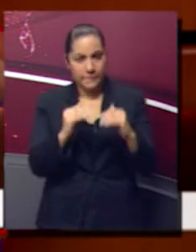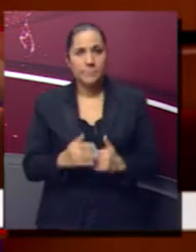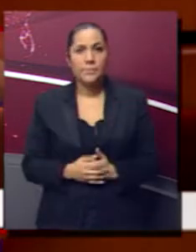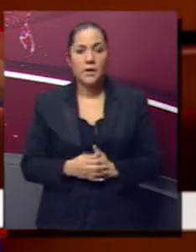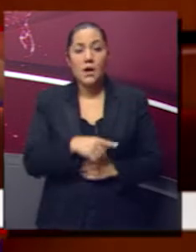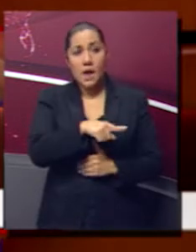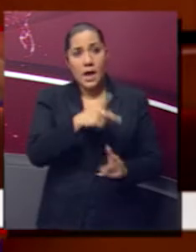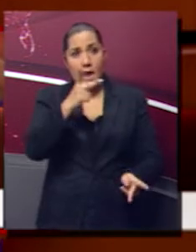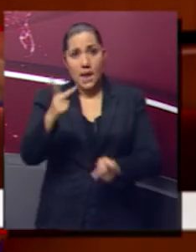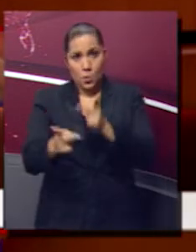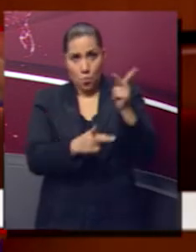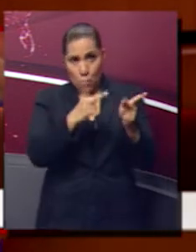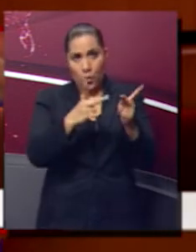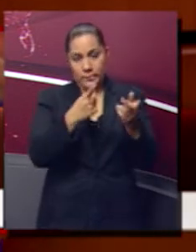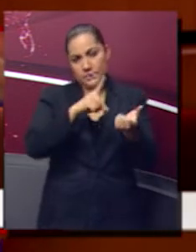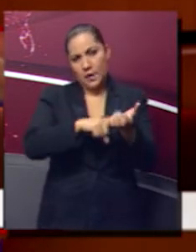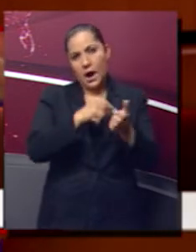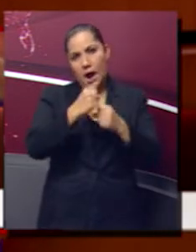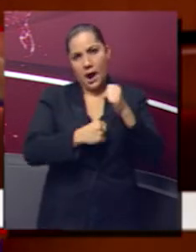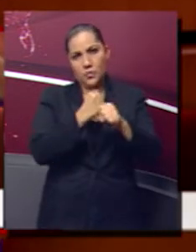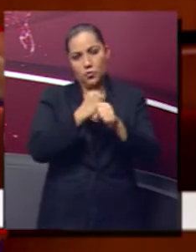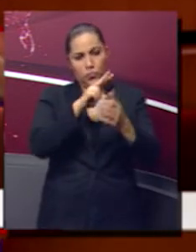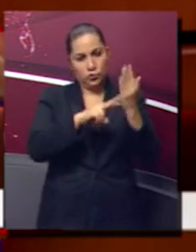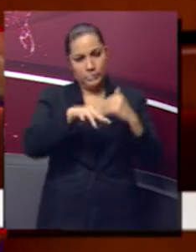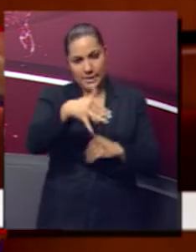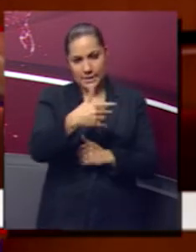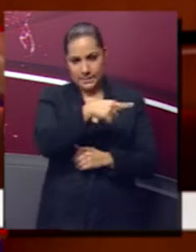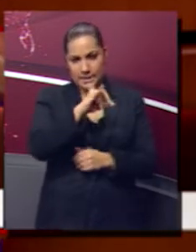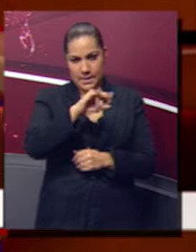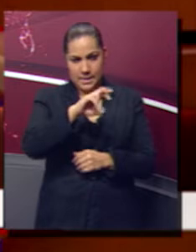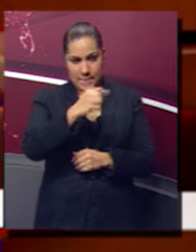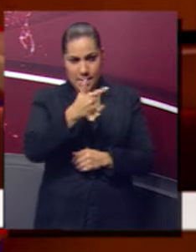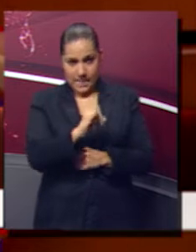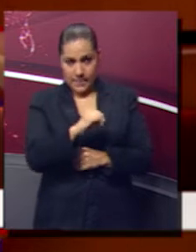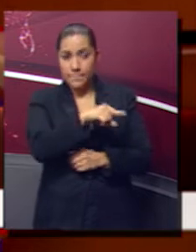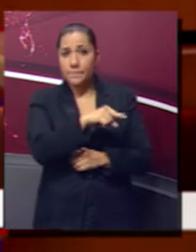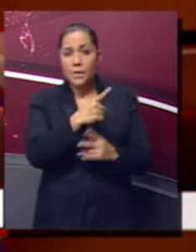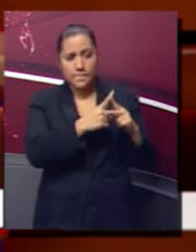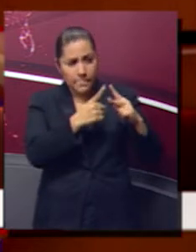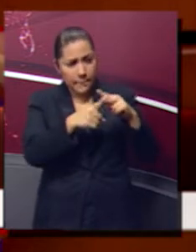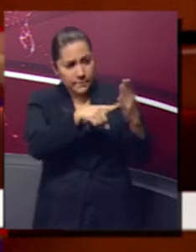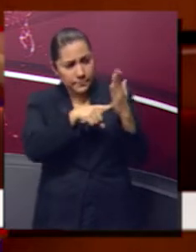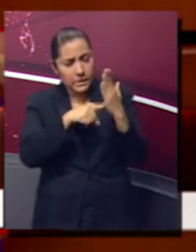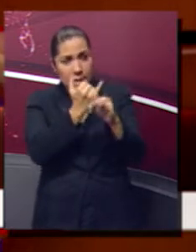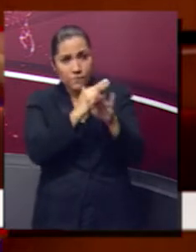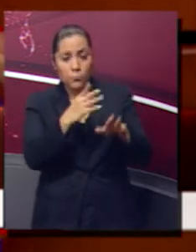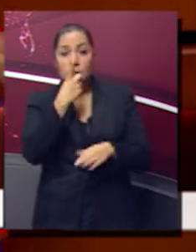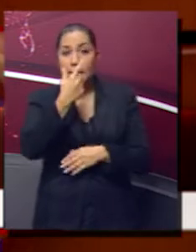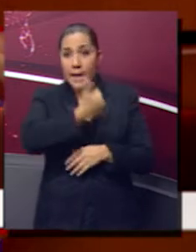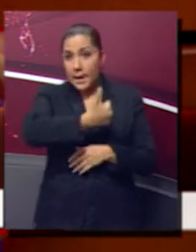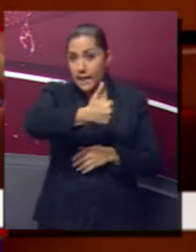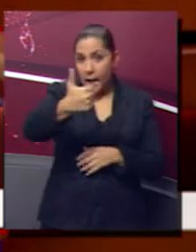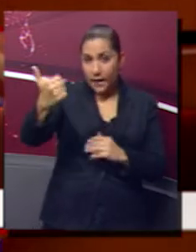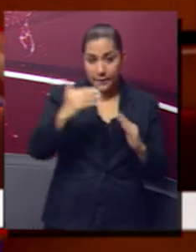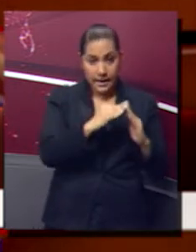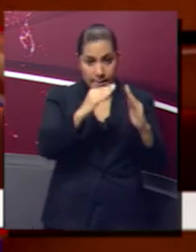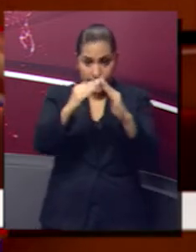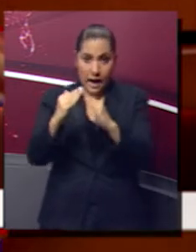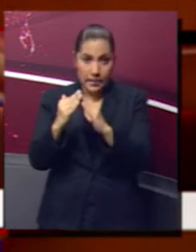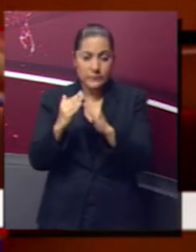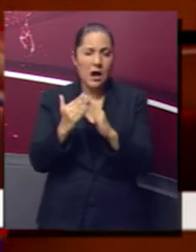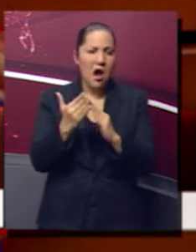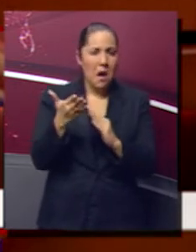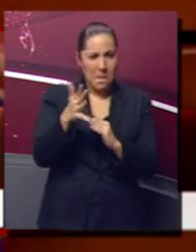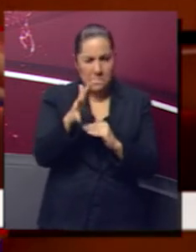intercensal del INEGI 2015 estima que cada hogar en promedio se constituye por 4